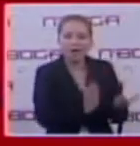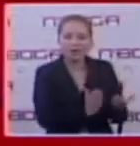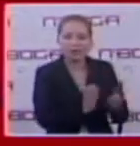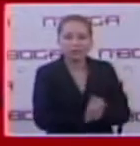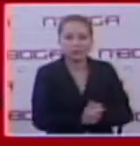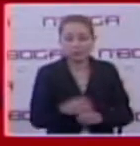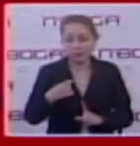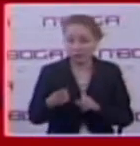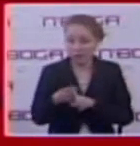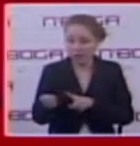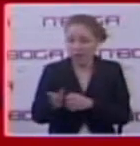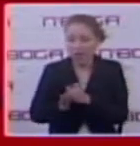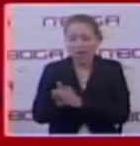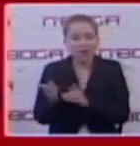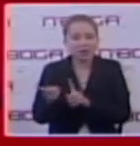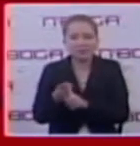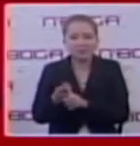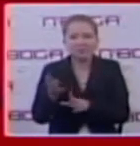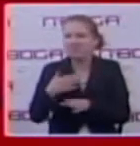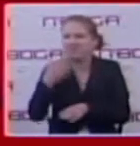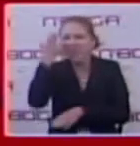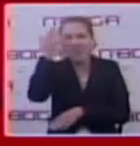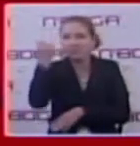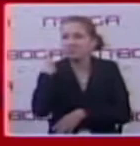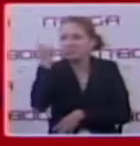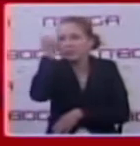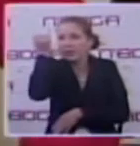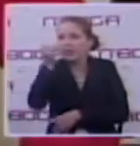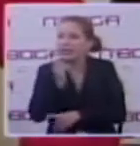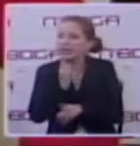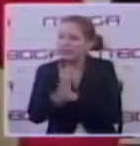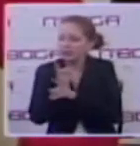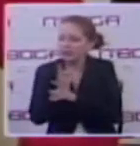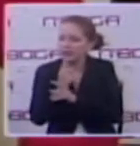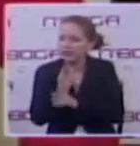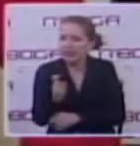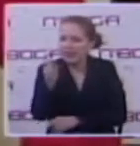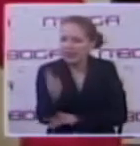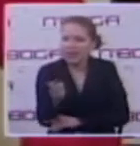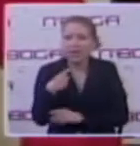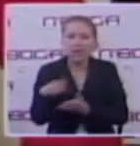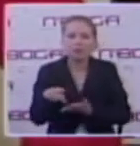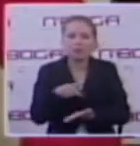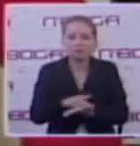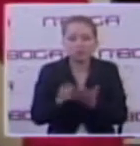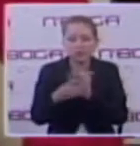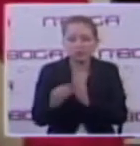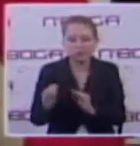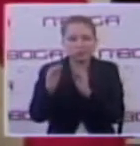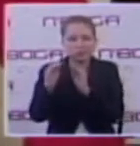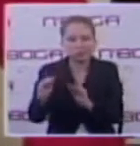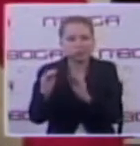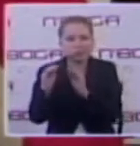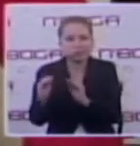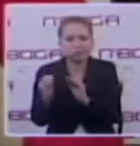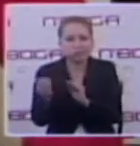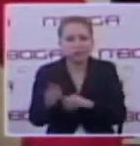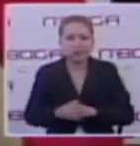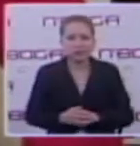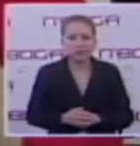escuela de negocios del cacao y el chocolate, nace justamente de la necesidad de crear programas de capacitación que